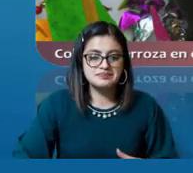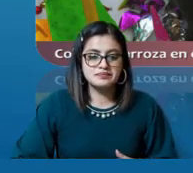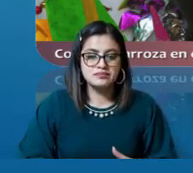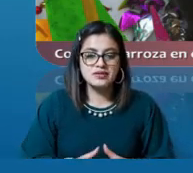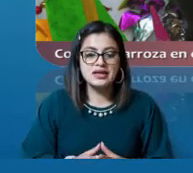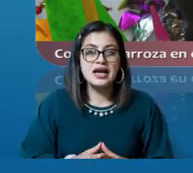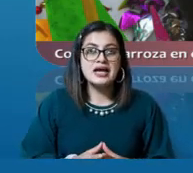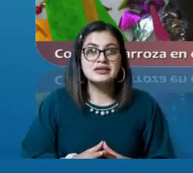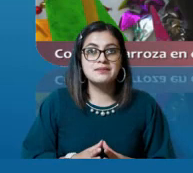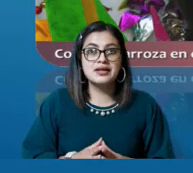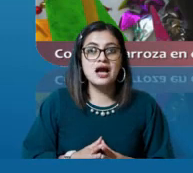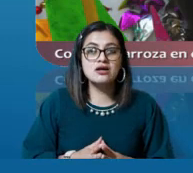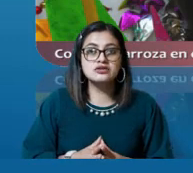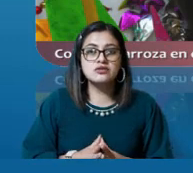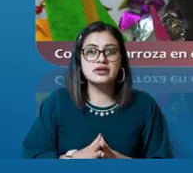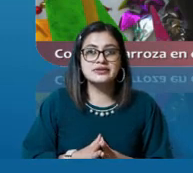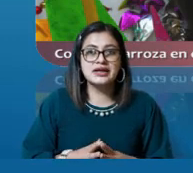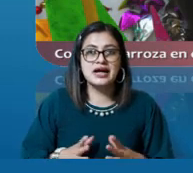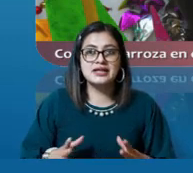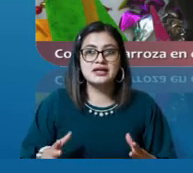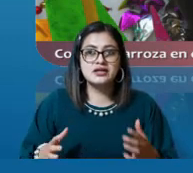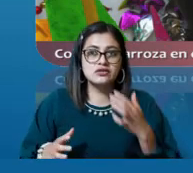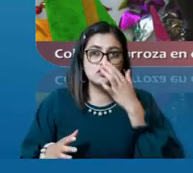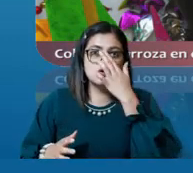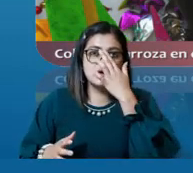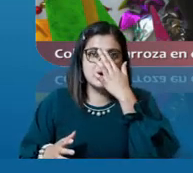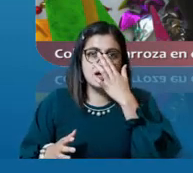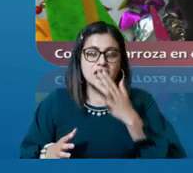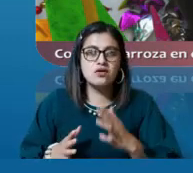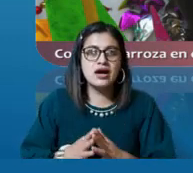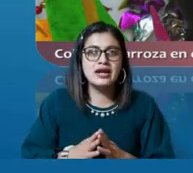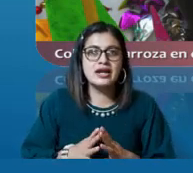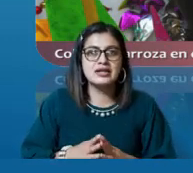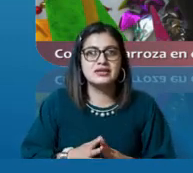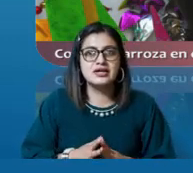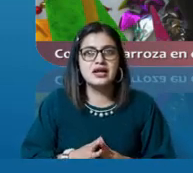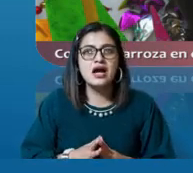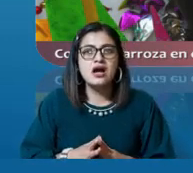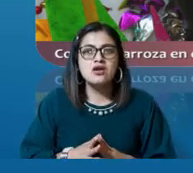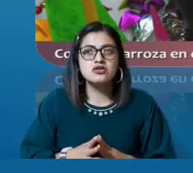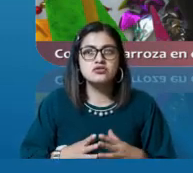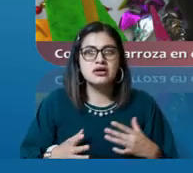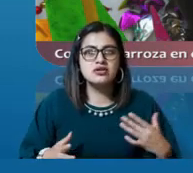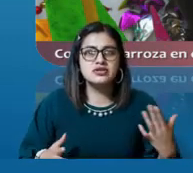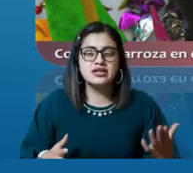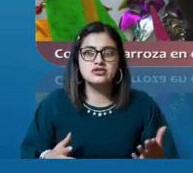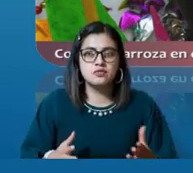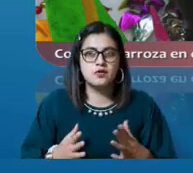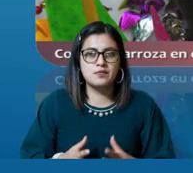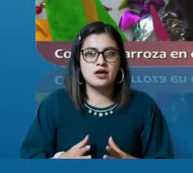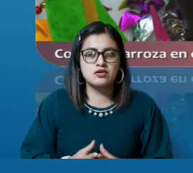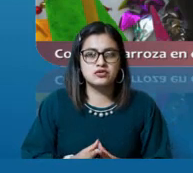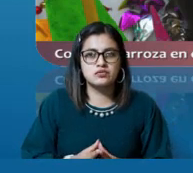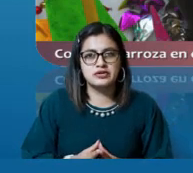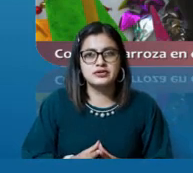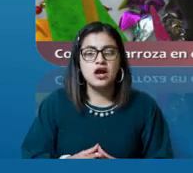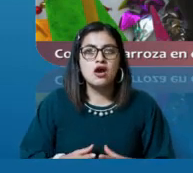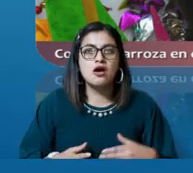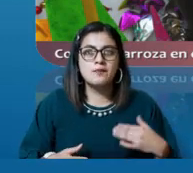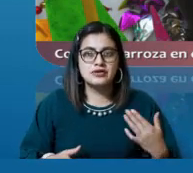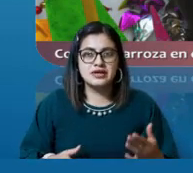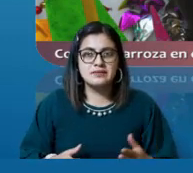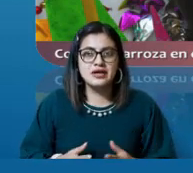costumbres. También las costumbres en cada territorio y en cada lugar en la tierra, los humanos tienen sus propias